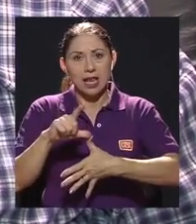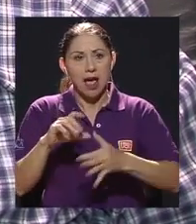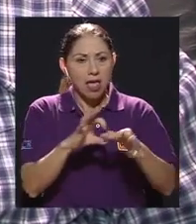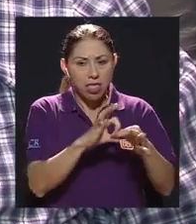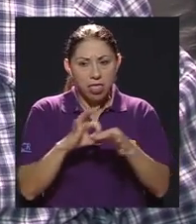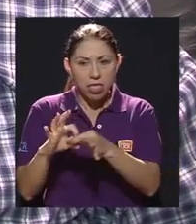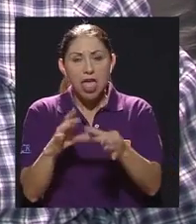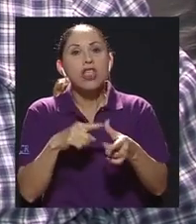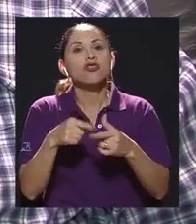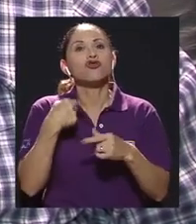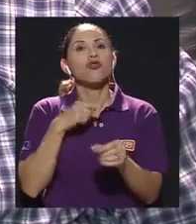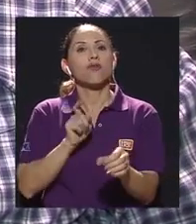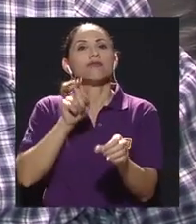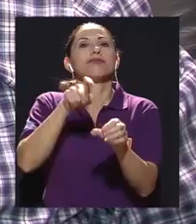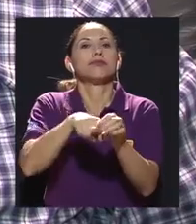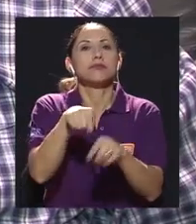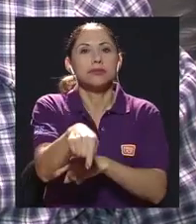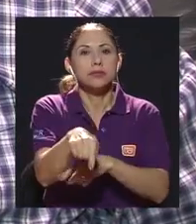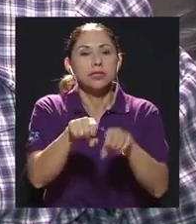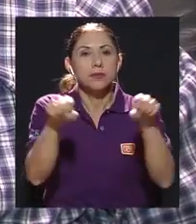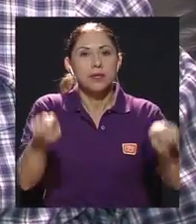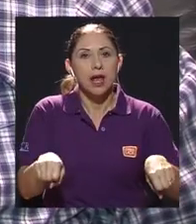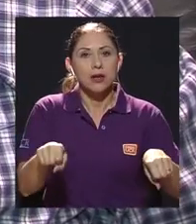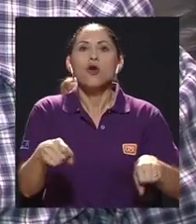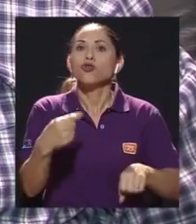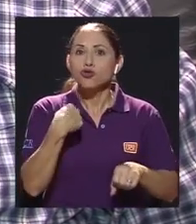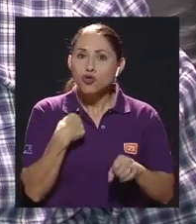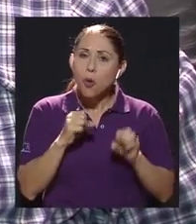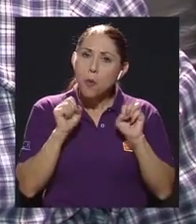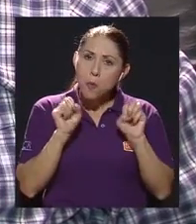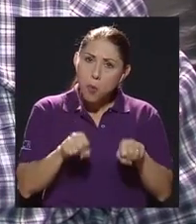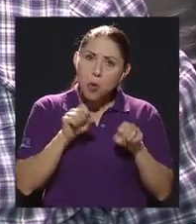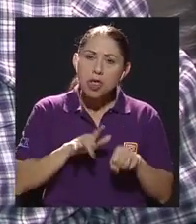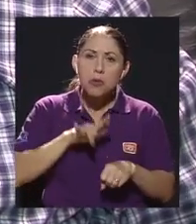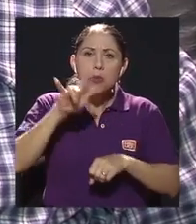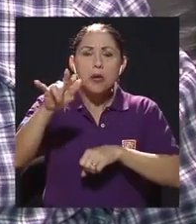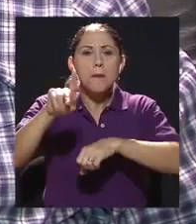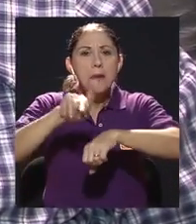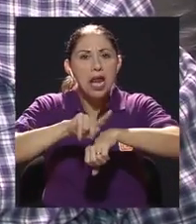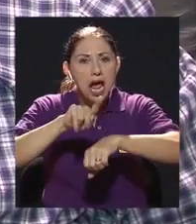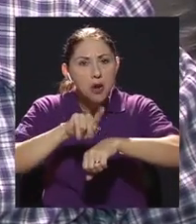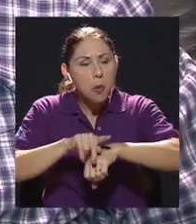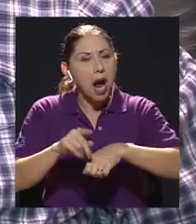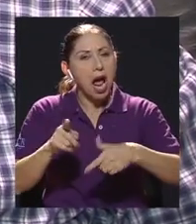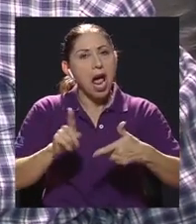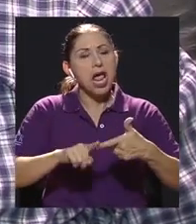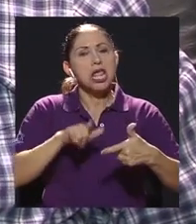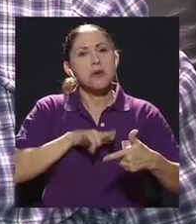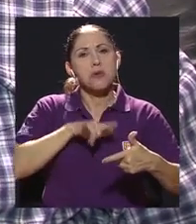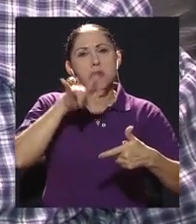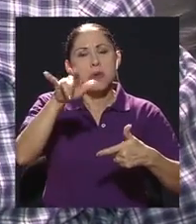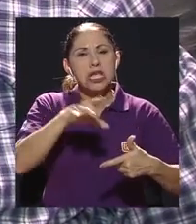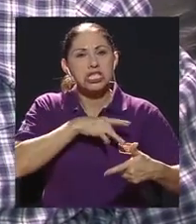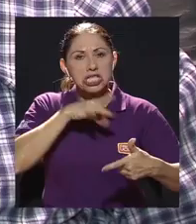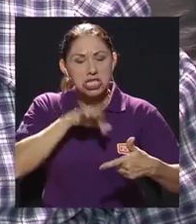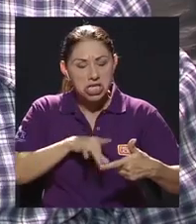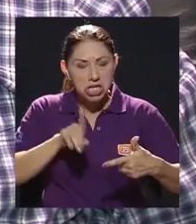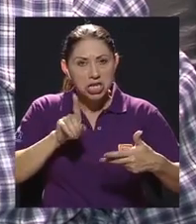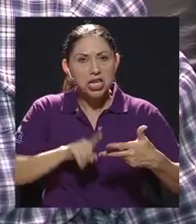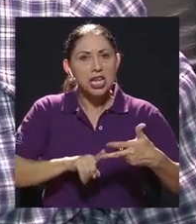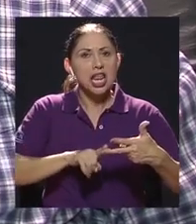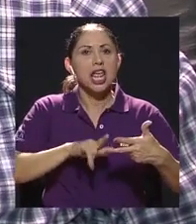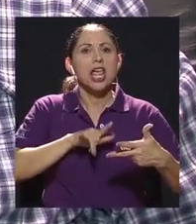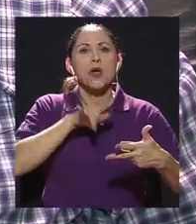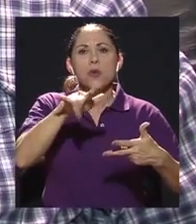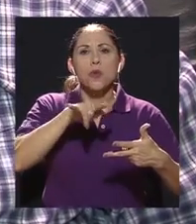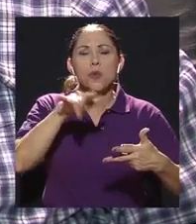a ese seminario. Tuve oportunidad de viajar al Paraguay, viajé a Chile, viajé varias